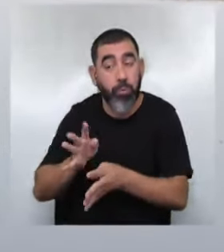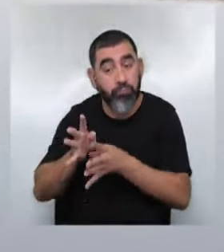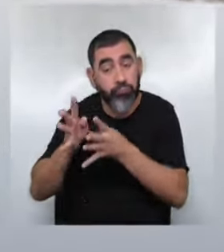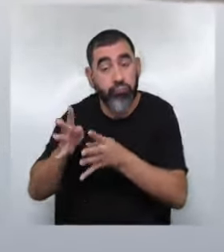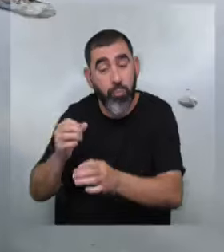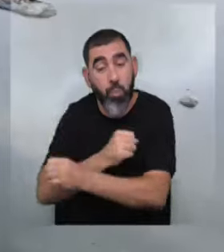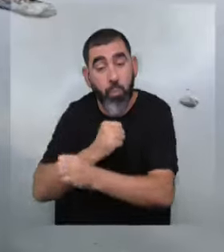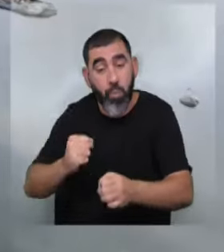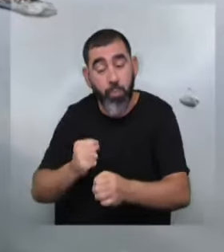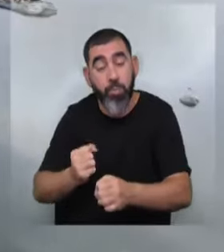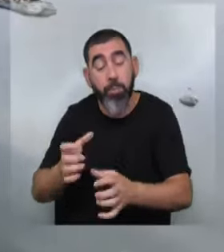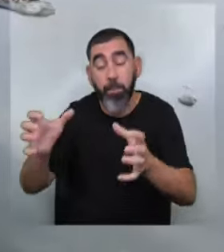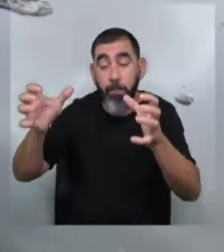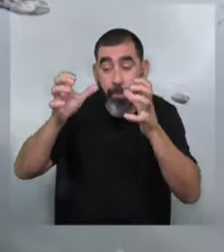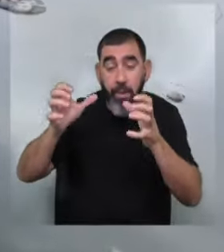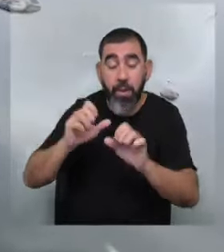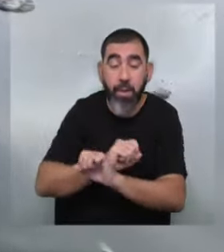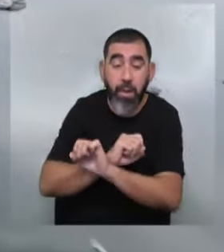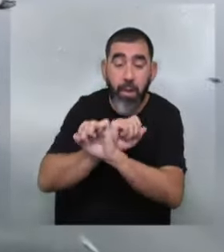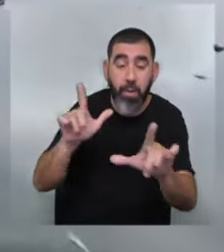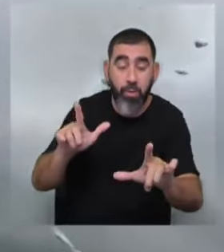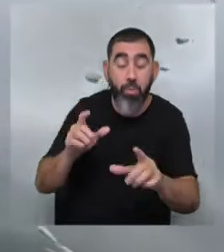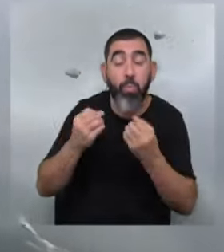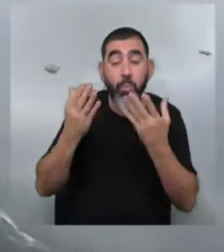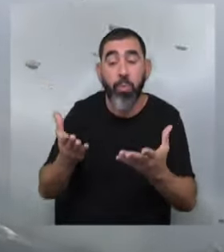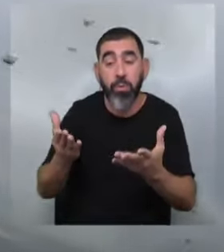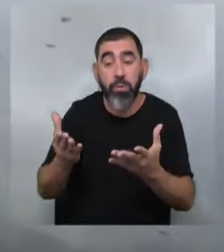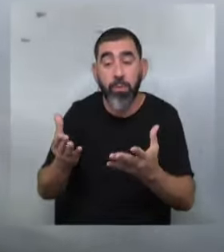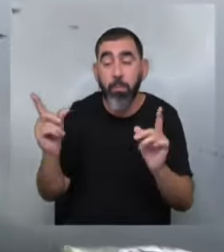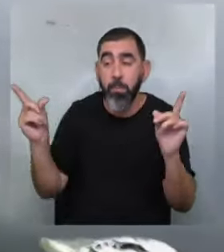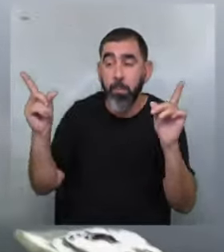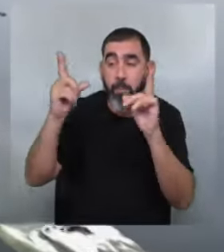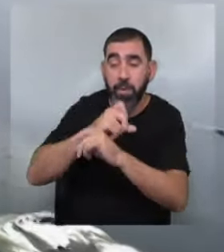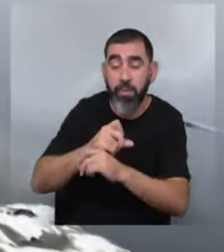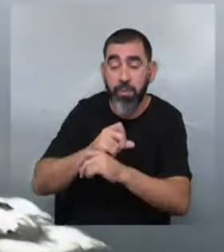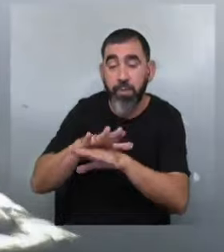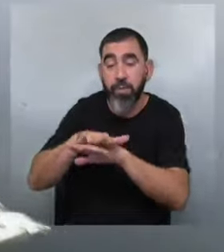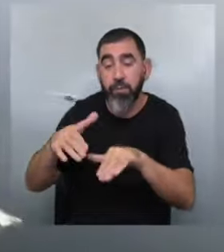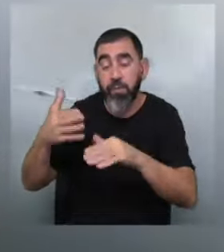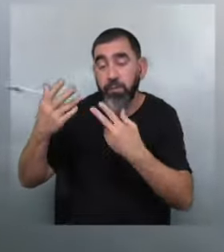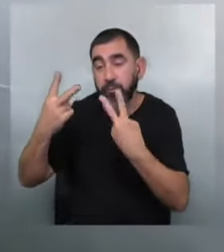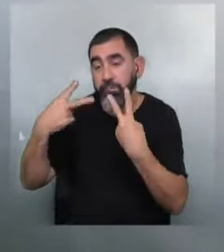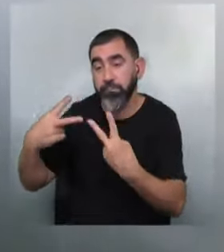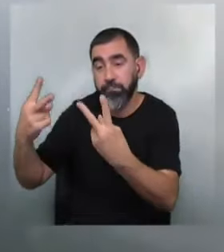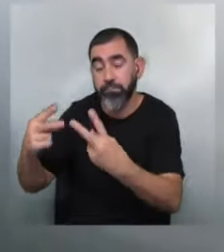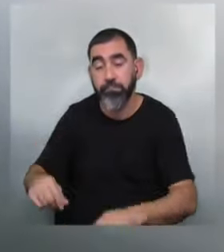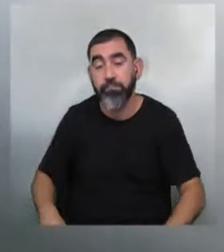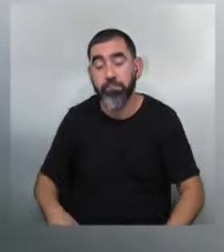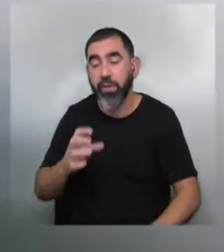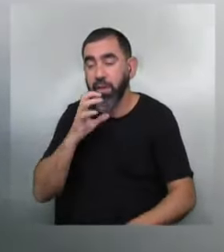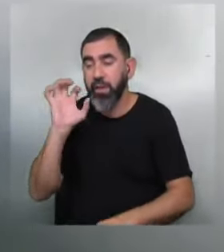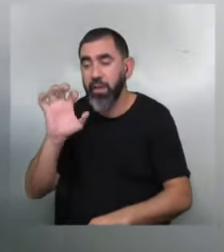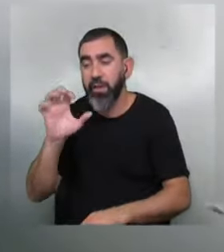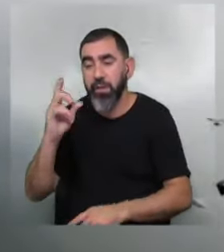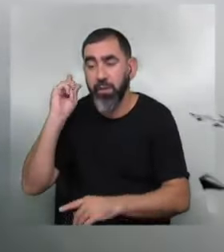lo que los pone en un peligro aún mayor al hacer que sea mucho más difícil para ellos trasladarse. Además, criticó las órdenes